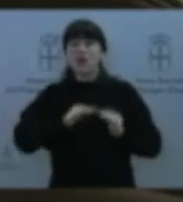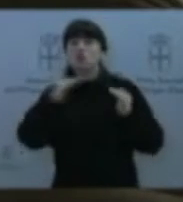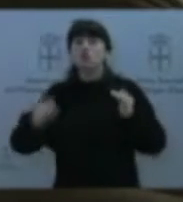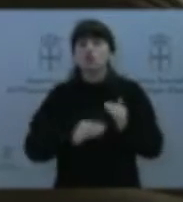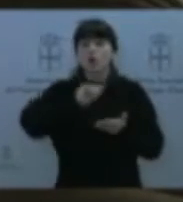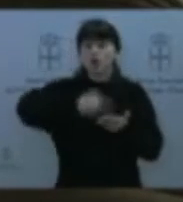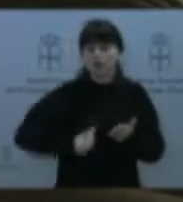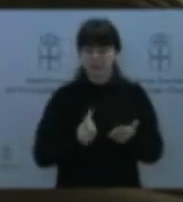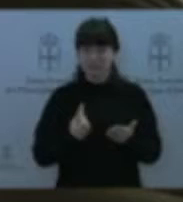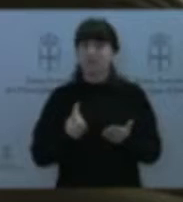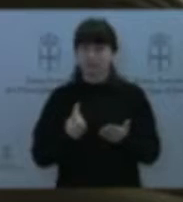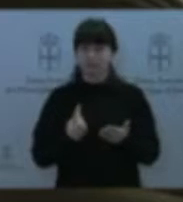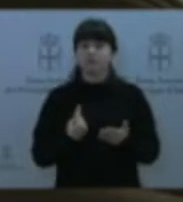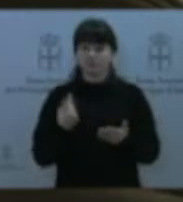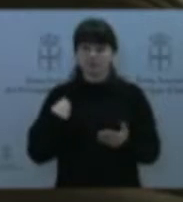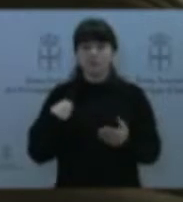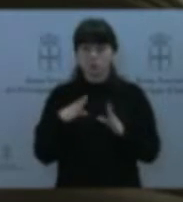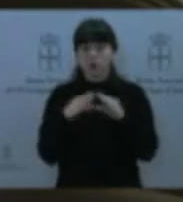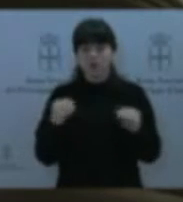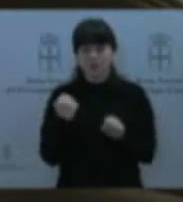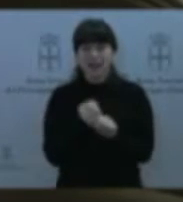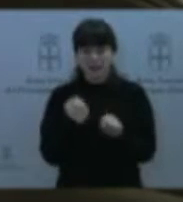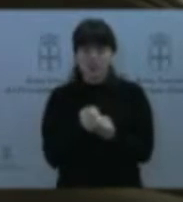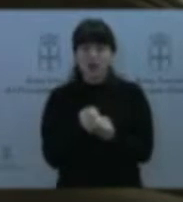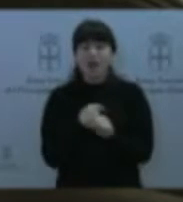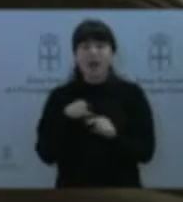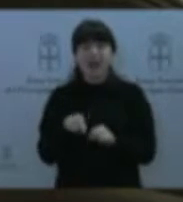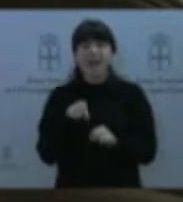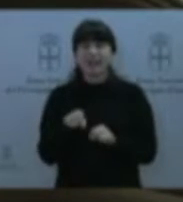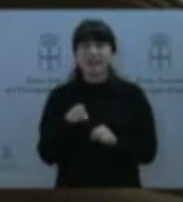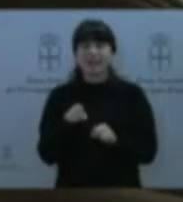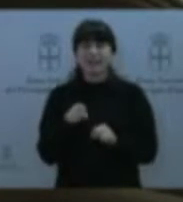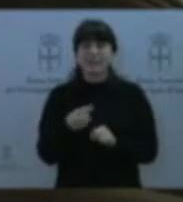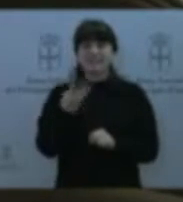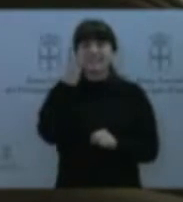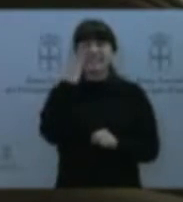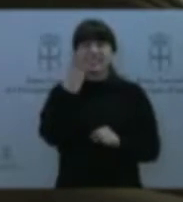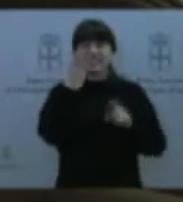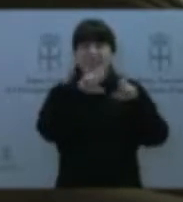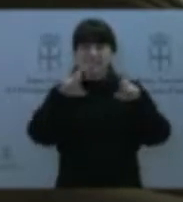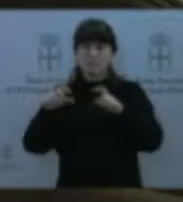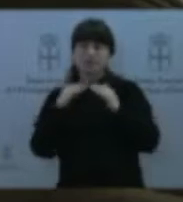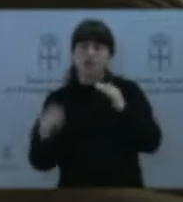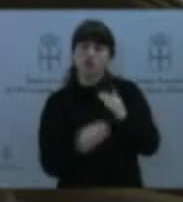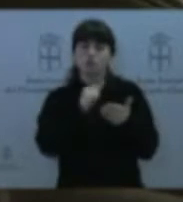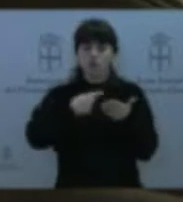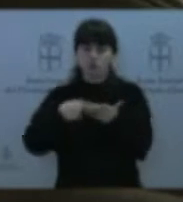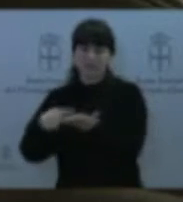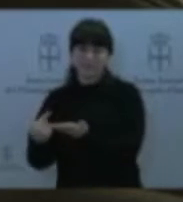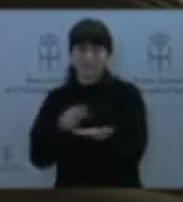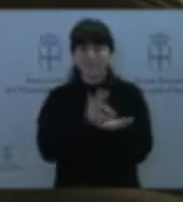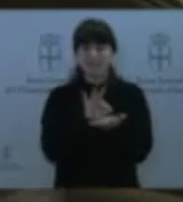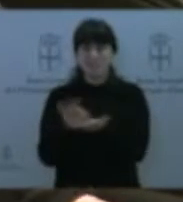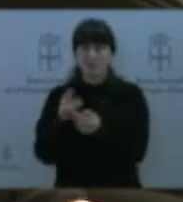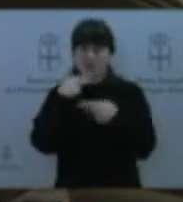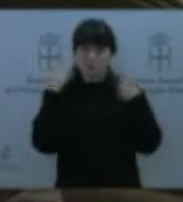lo que es hoy Laboral, hay nada menos que 3 empresas subcontratadas prestando servicios públicos que no puede prestar la propia